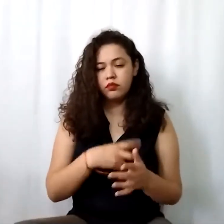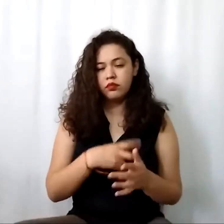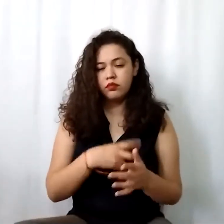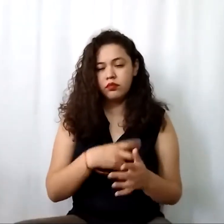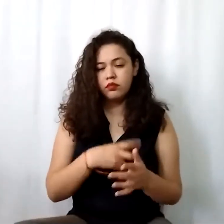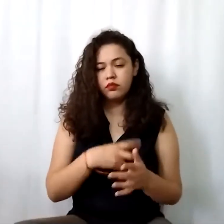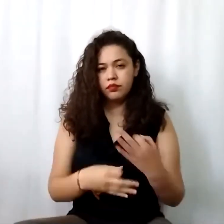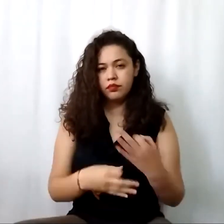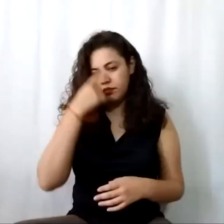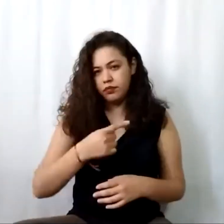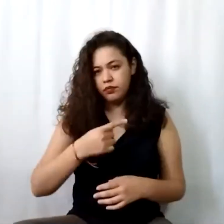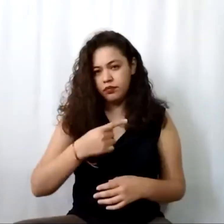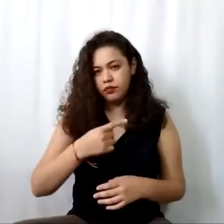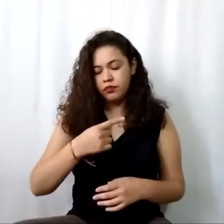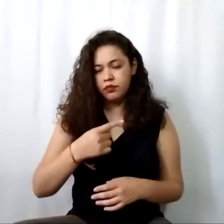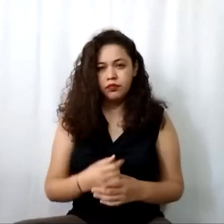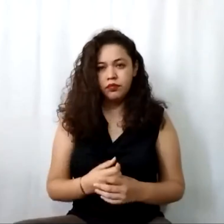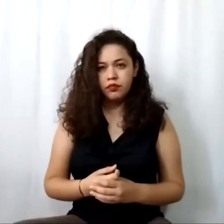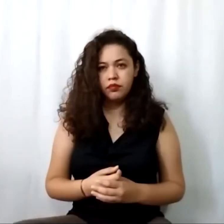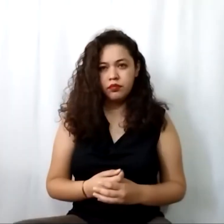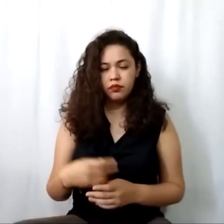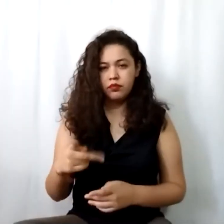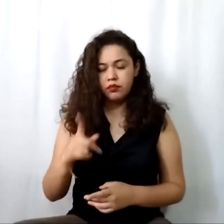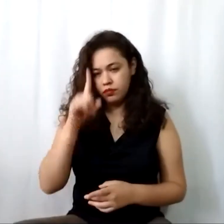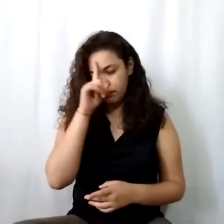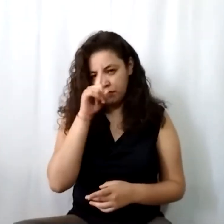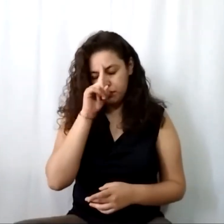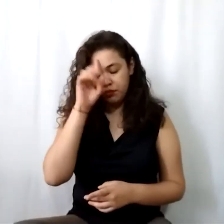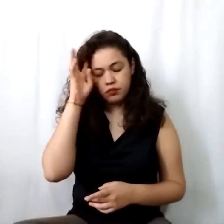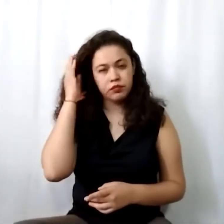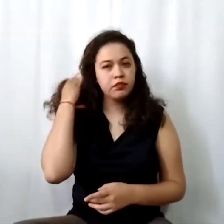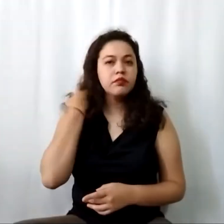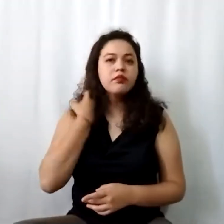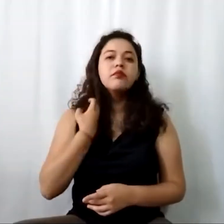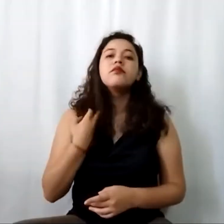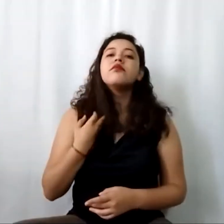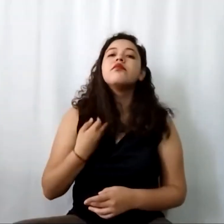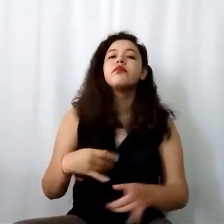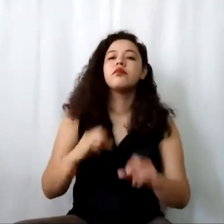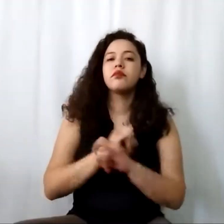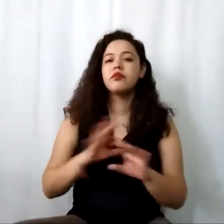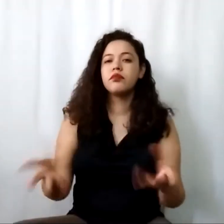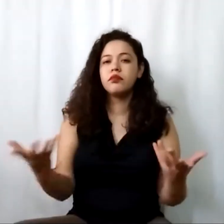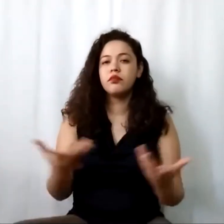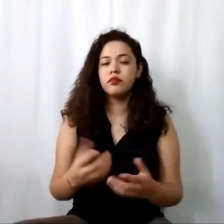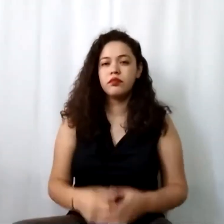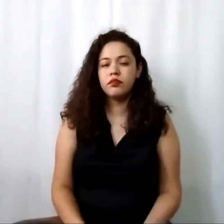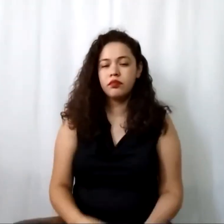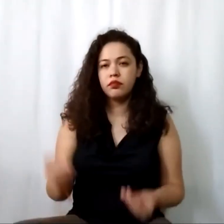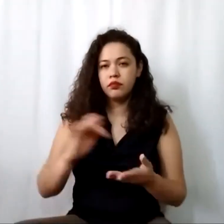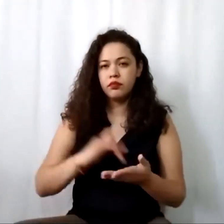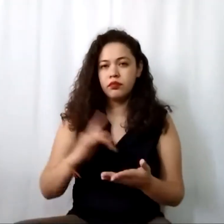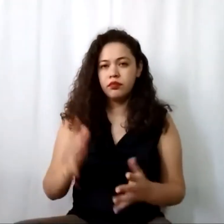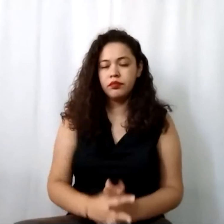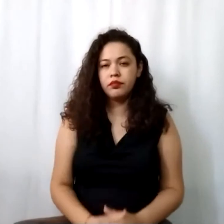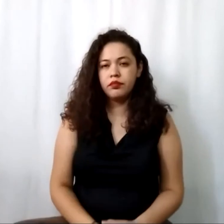las sugerencias y a la información que nos están dando. Sí, muchas gracias.